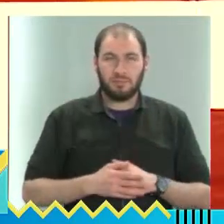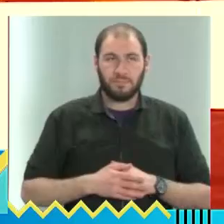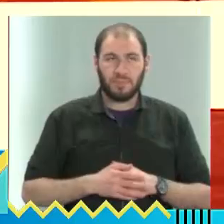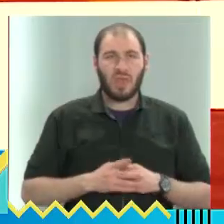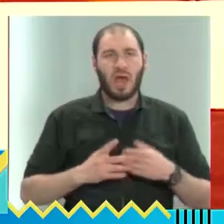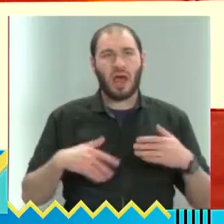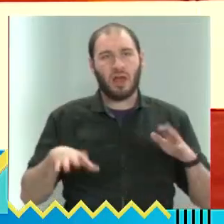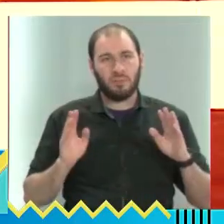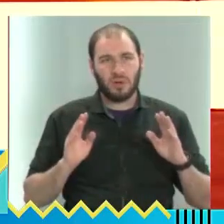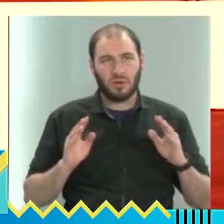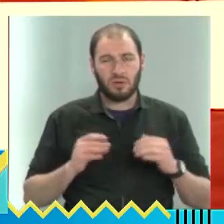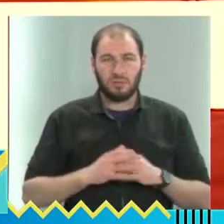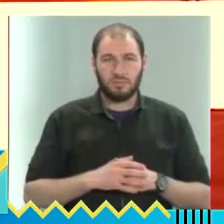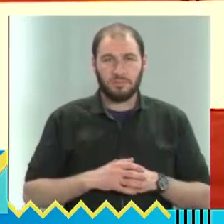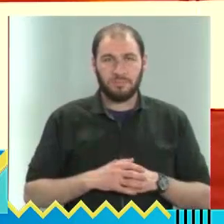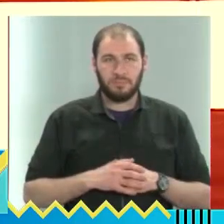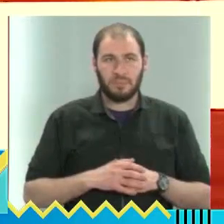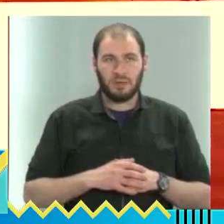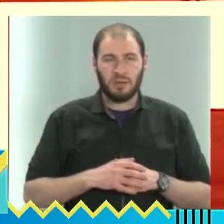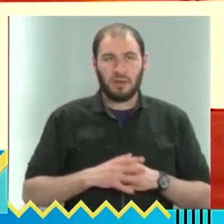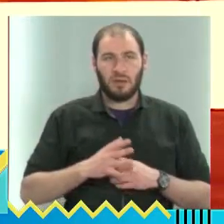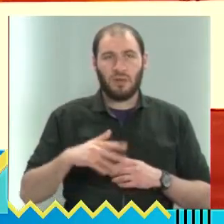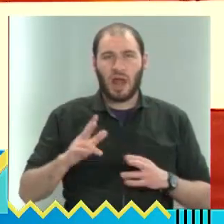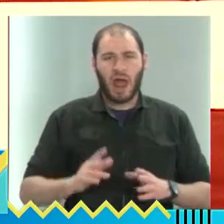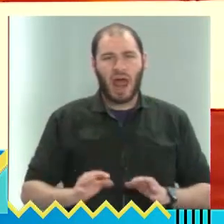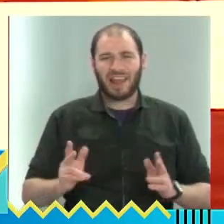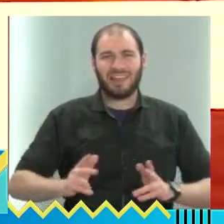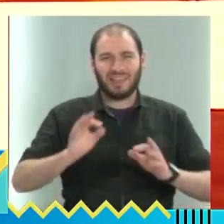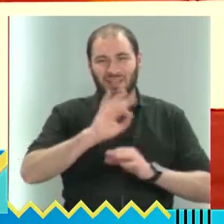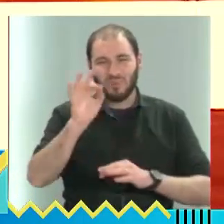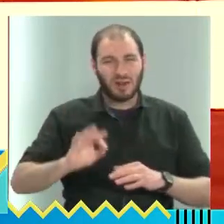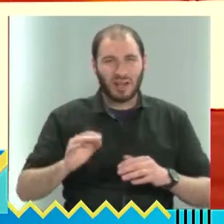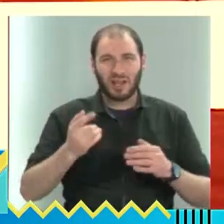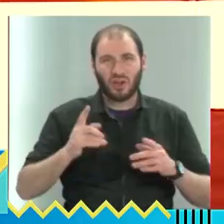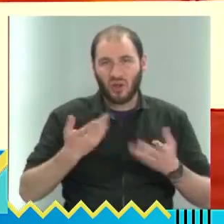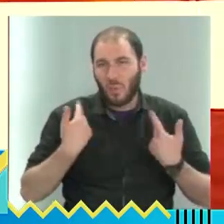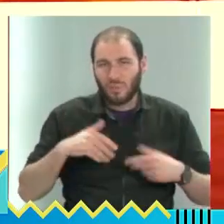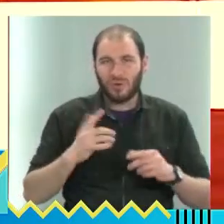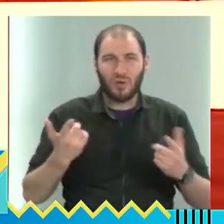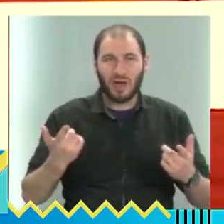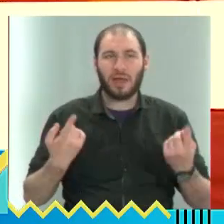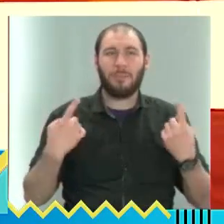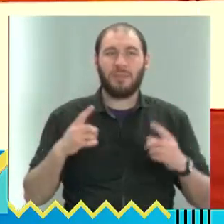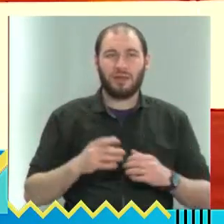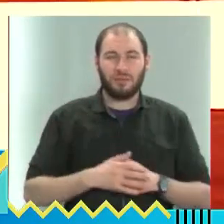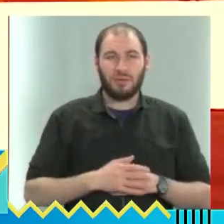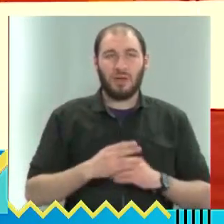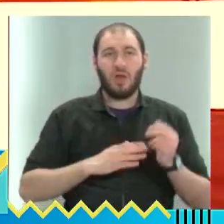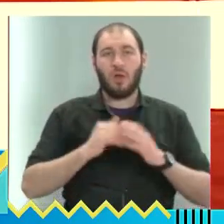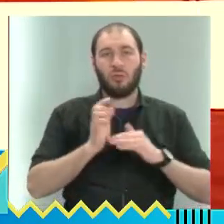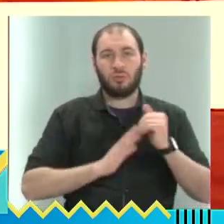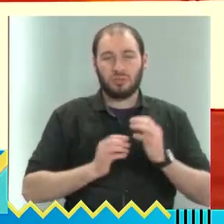tal vez no muy reflejada en su arquitectura cotidiana, pero hay